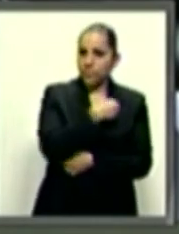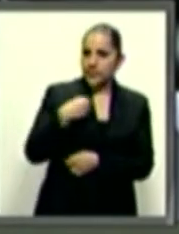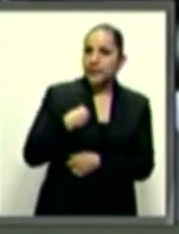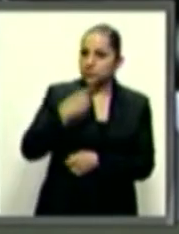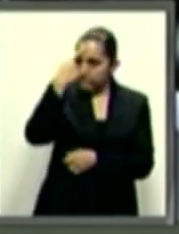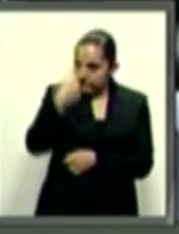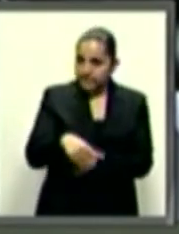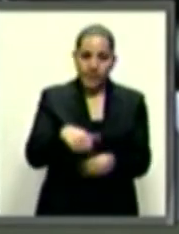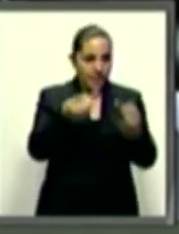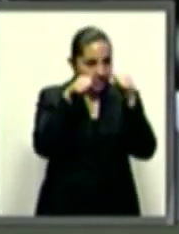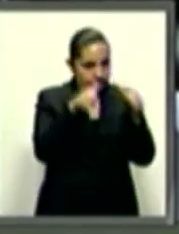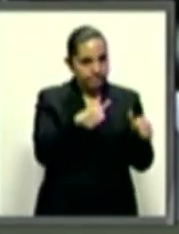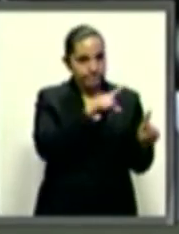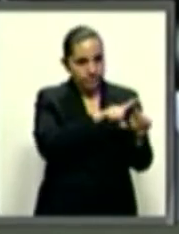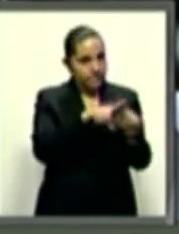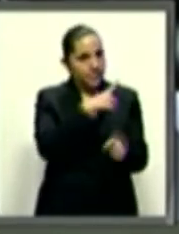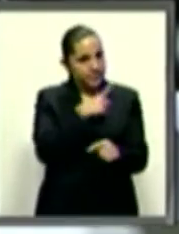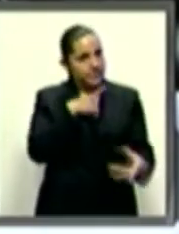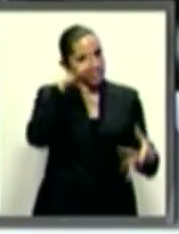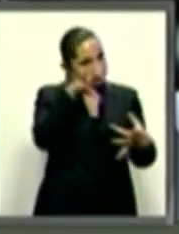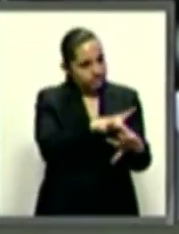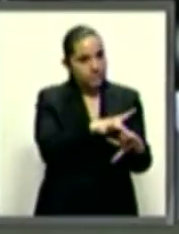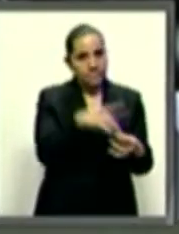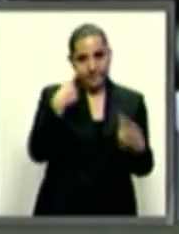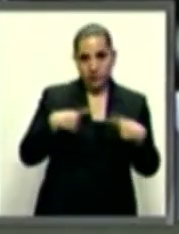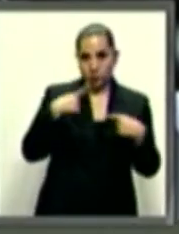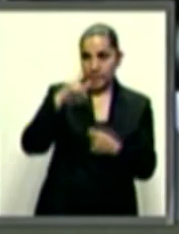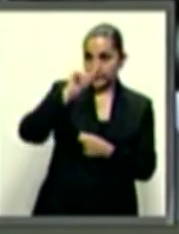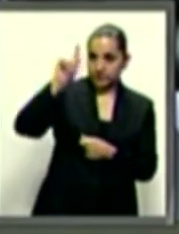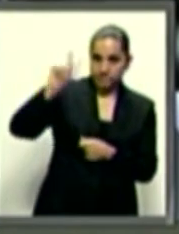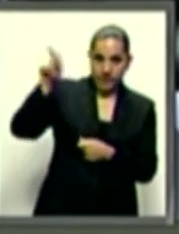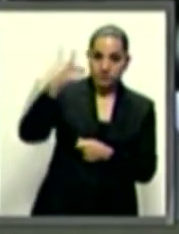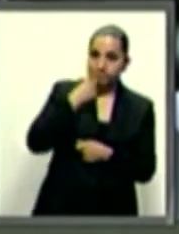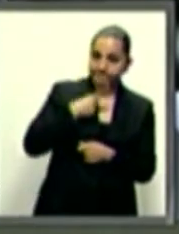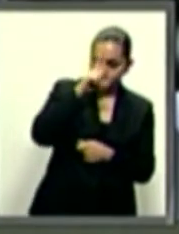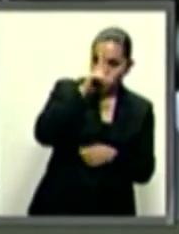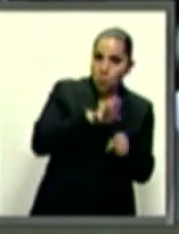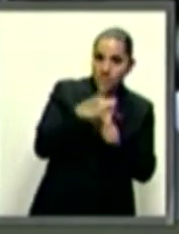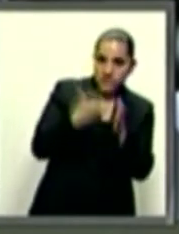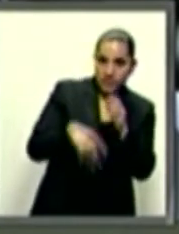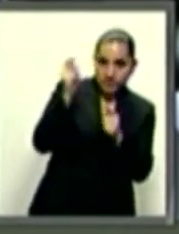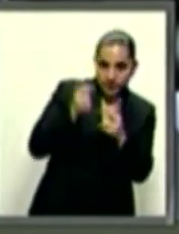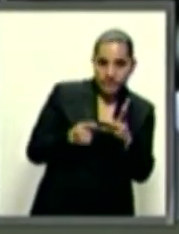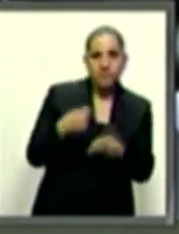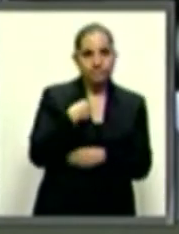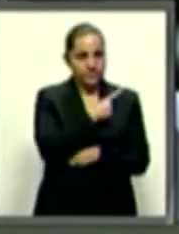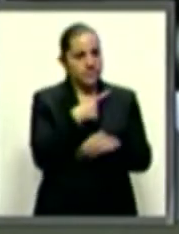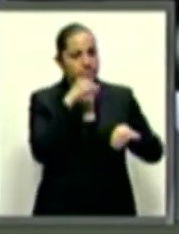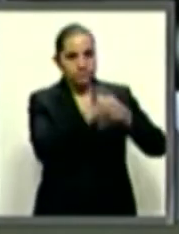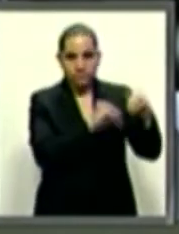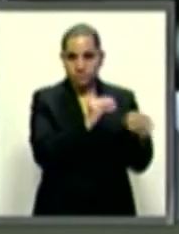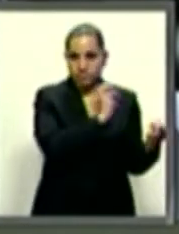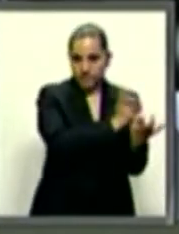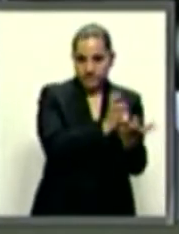las observaciones emitidas por los grupos de expertos correspondientes, cuando consideren la